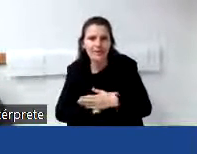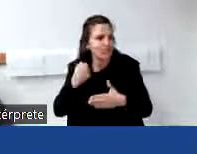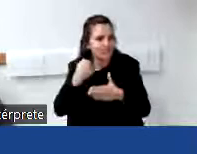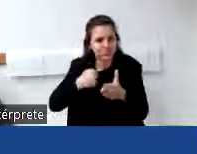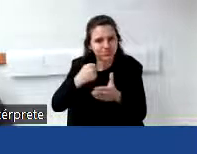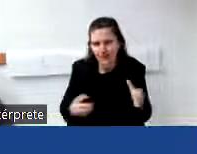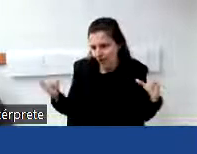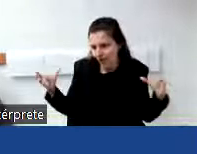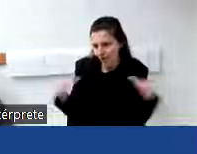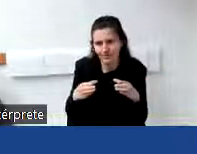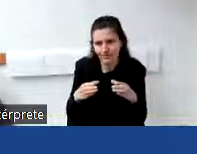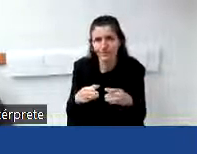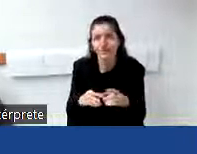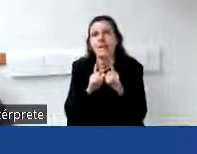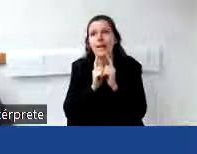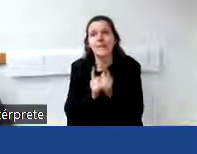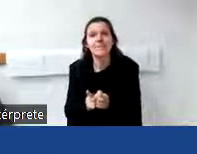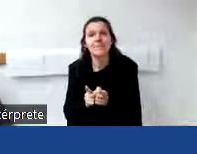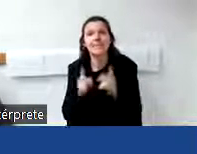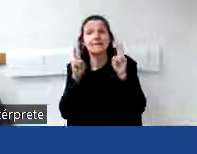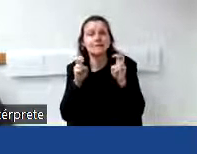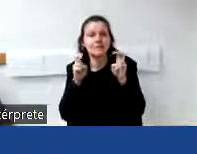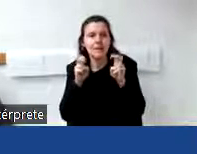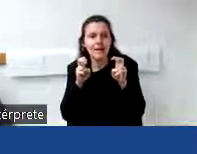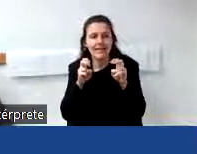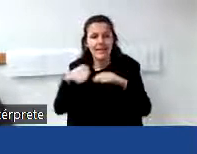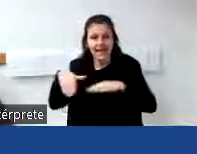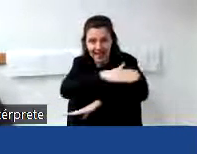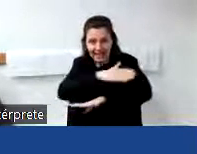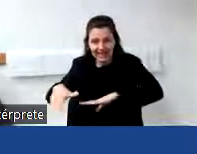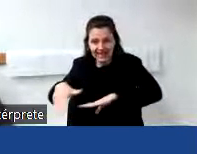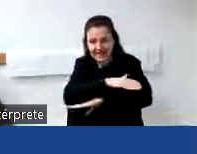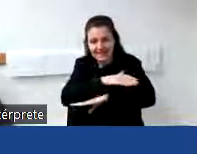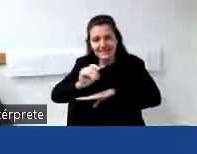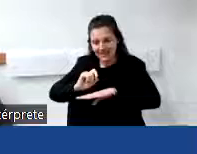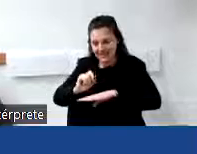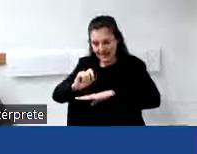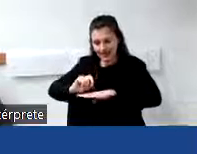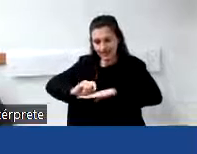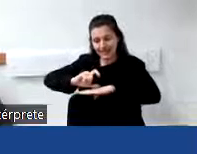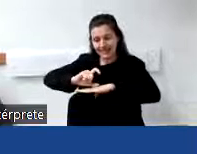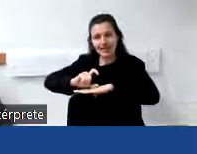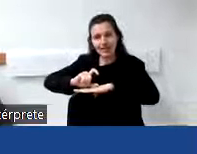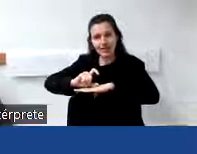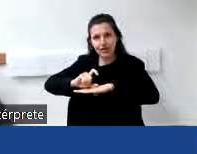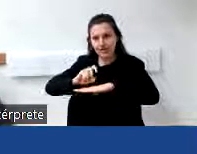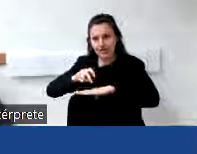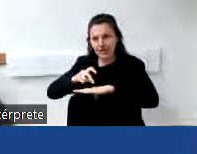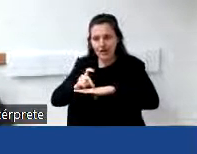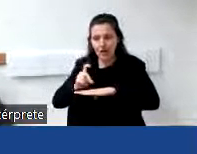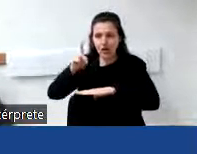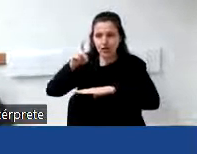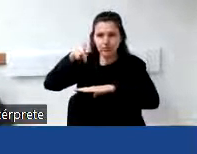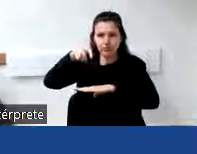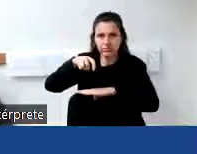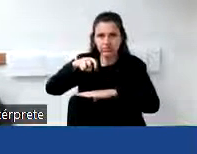ausencia de rebajes de cordón en las manzanas perimetrales. Con esto hablamos de lo que es un itinerario accesible. Un itinerario accesible es que la